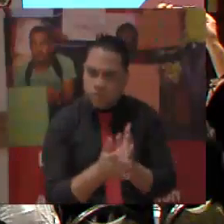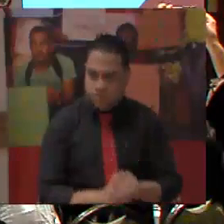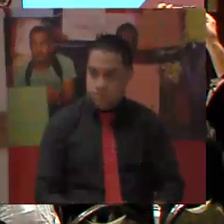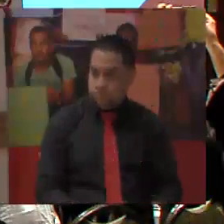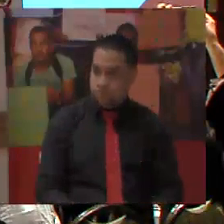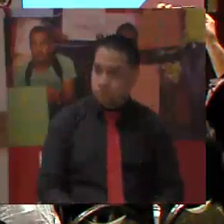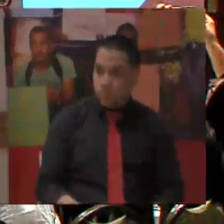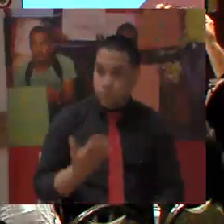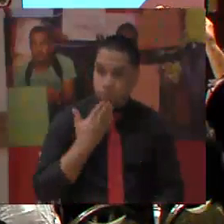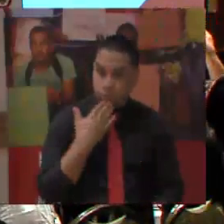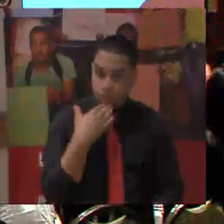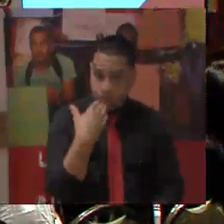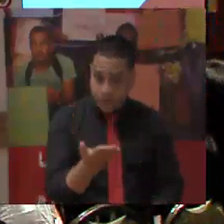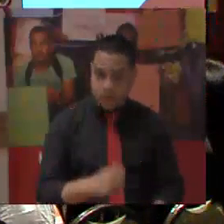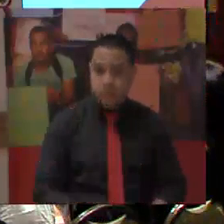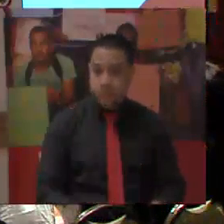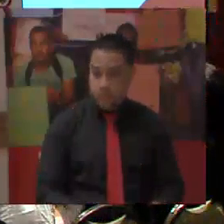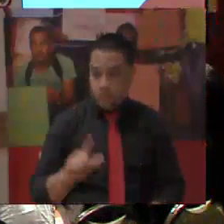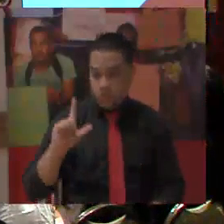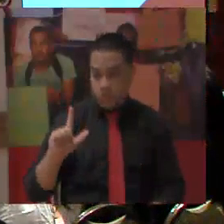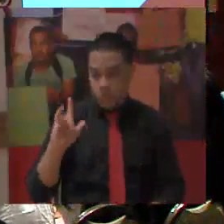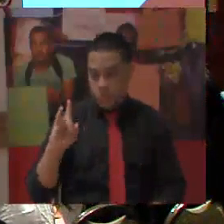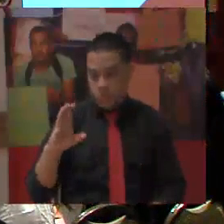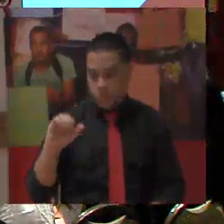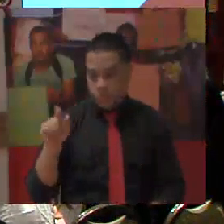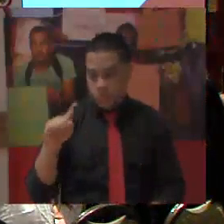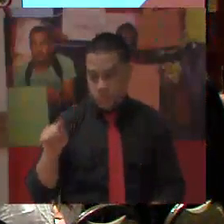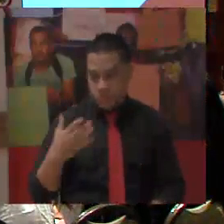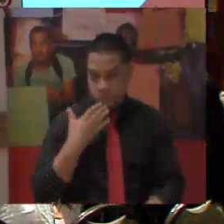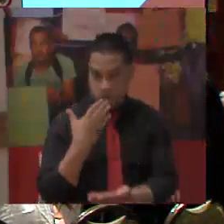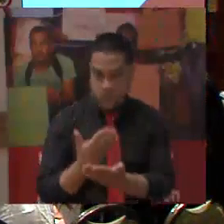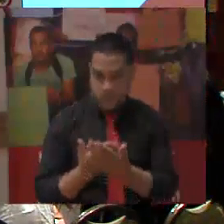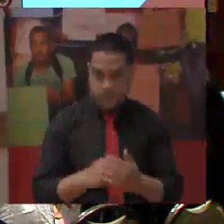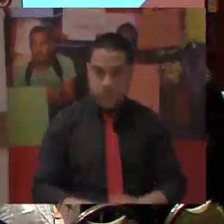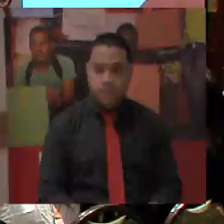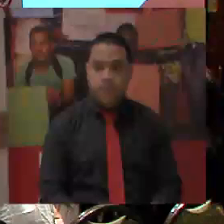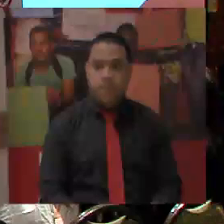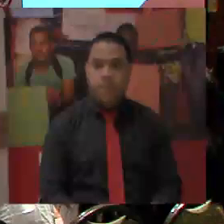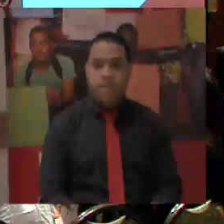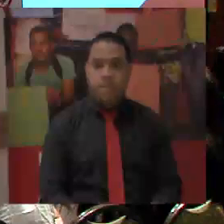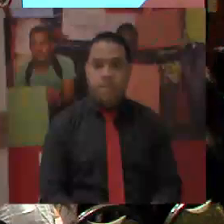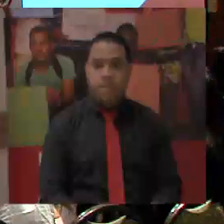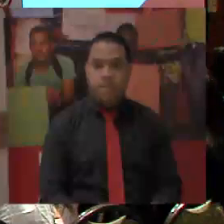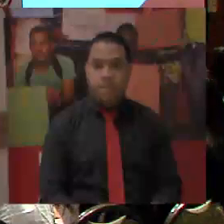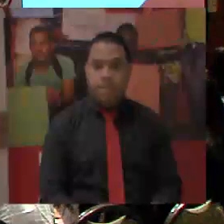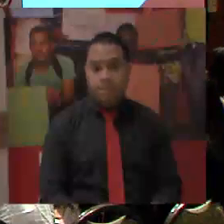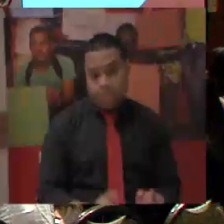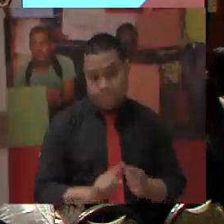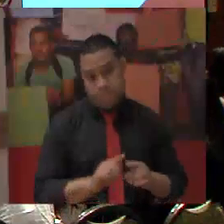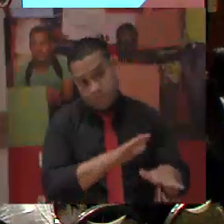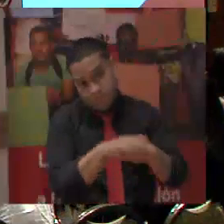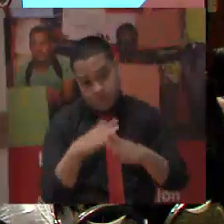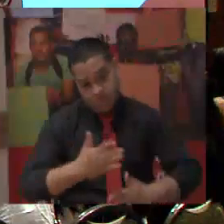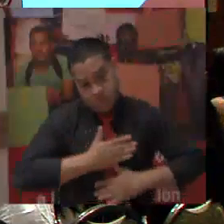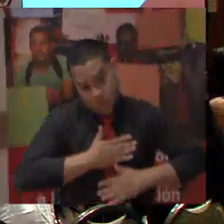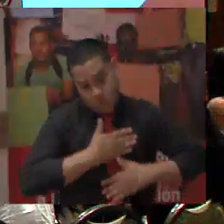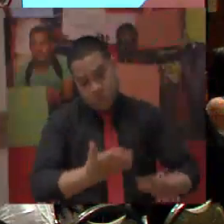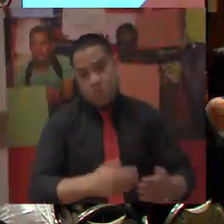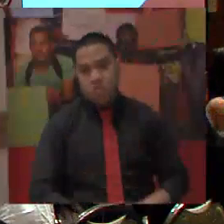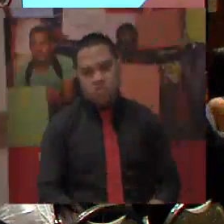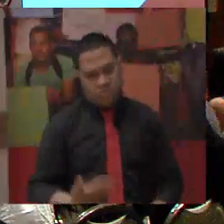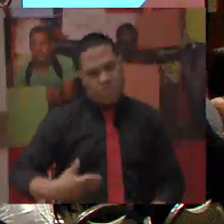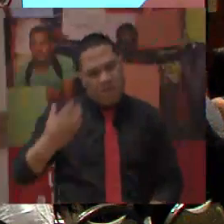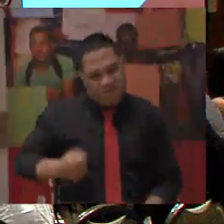Bueno, muchas gracias, Lucas. Pues primero que todo, quisiera saludarlos a todos. Yo